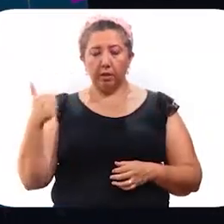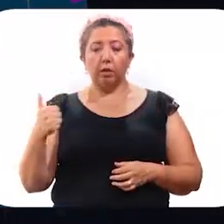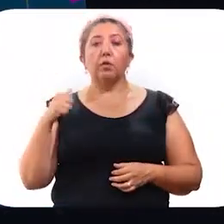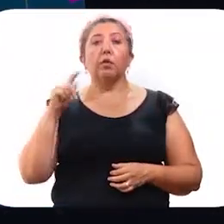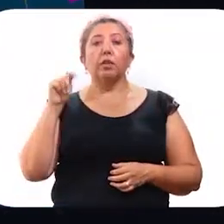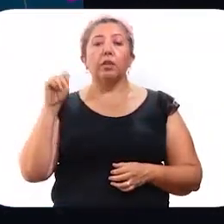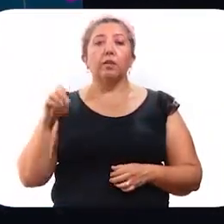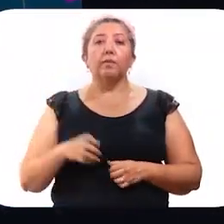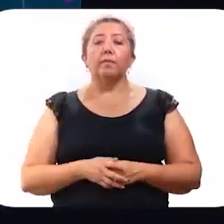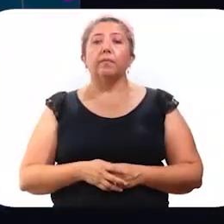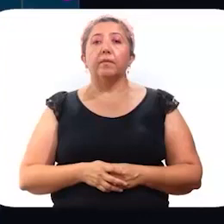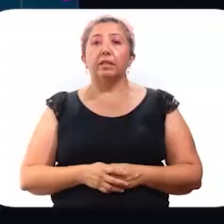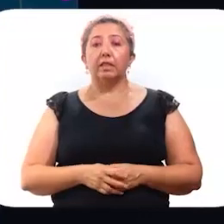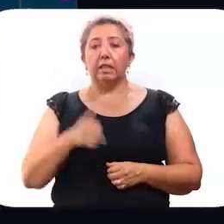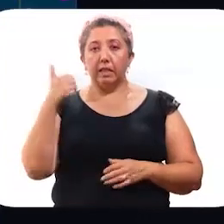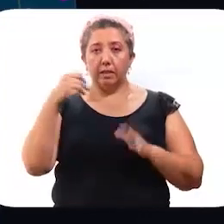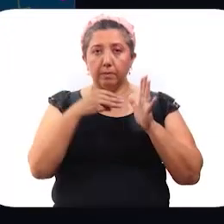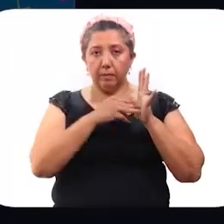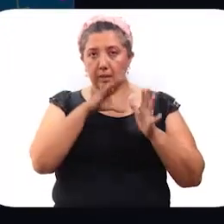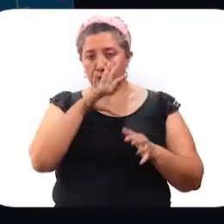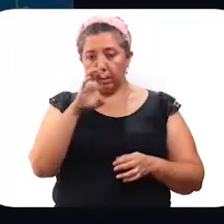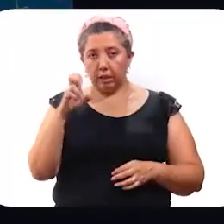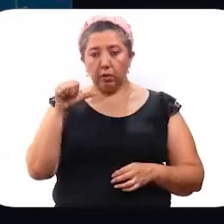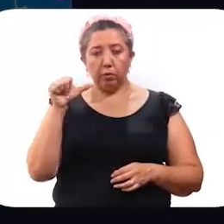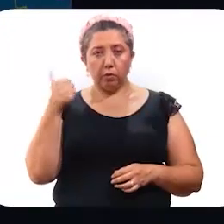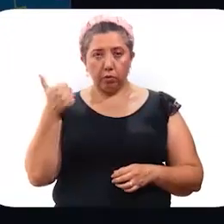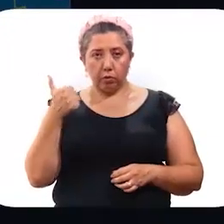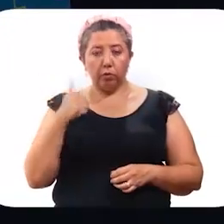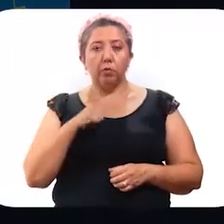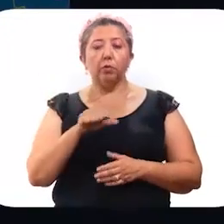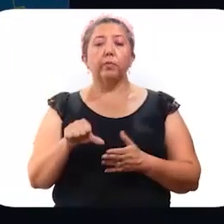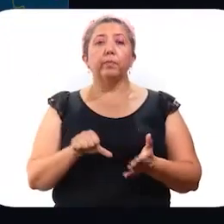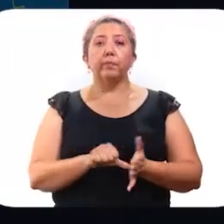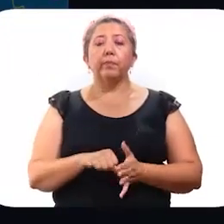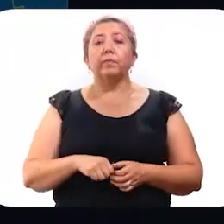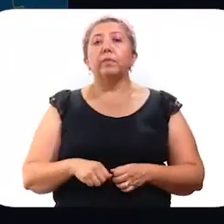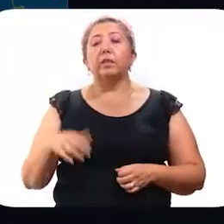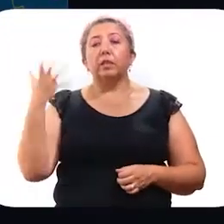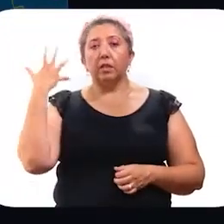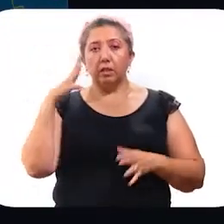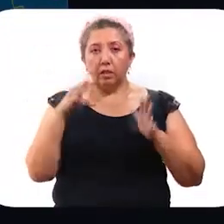16.726 en la zona oriente, 6.511 en la zona centro,